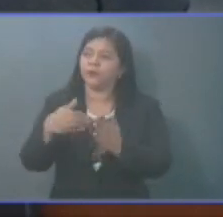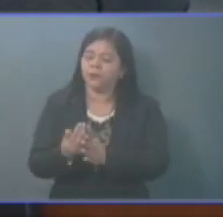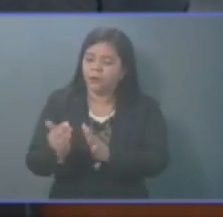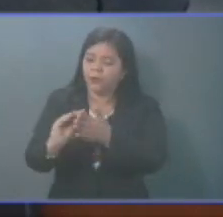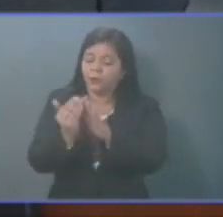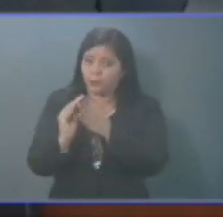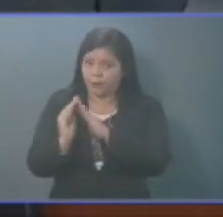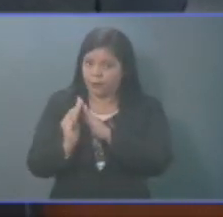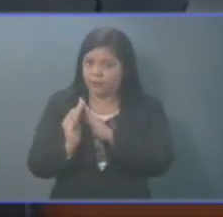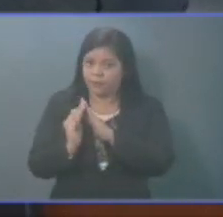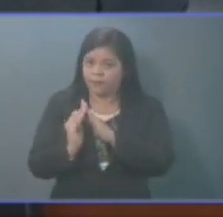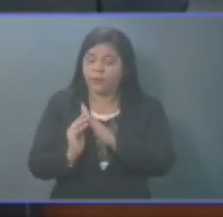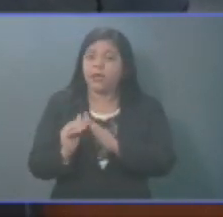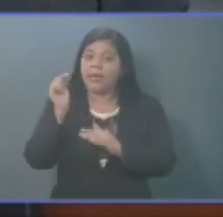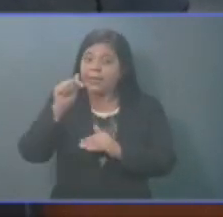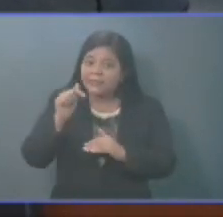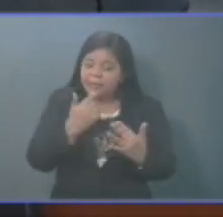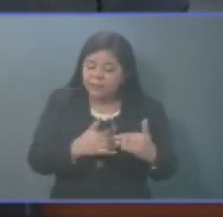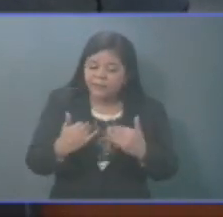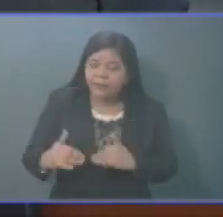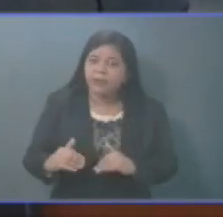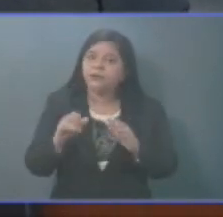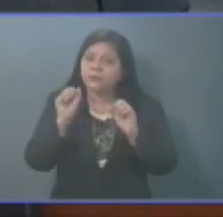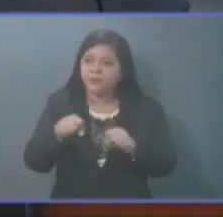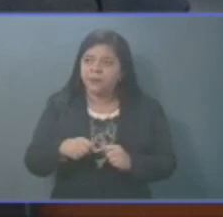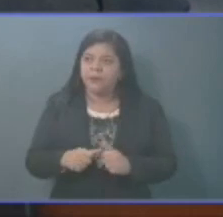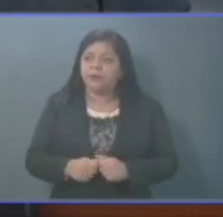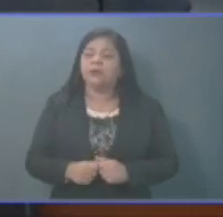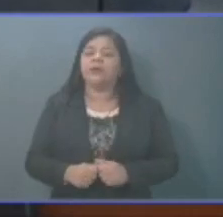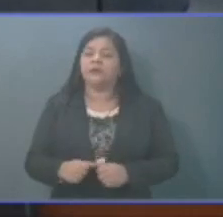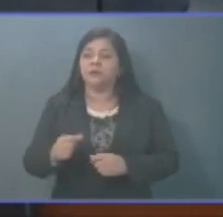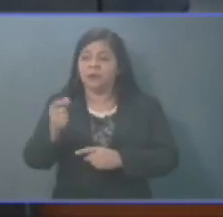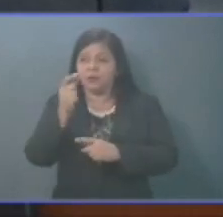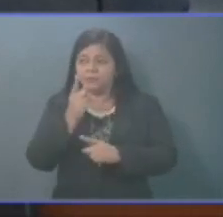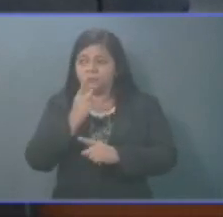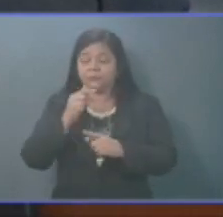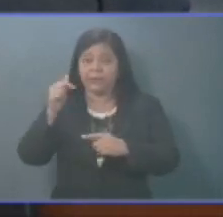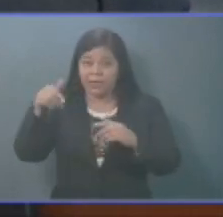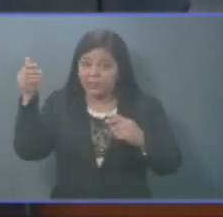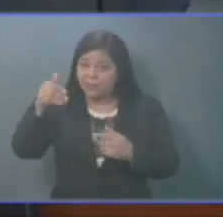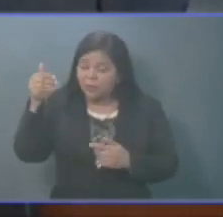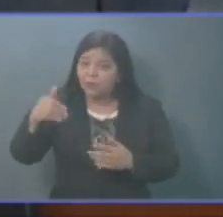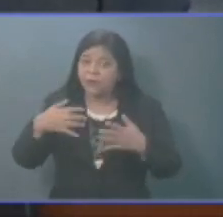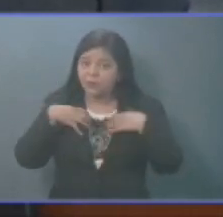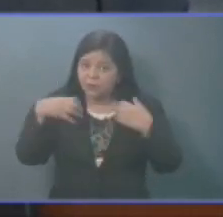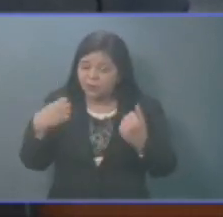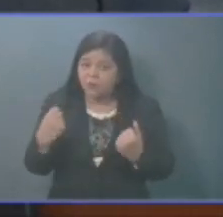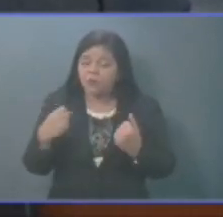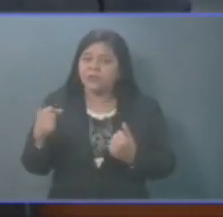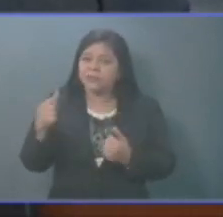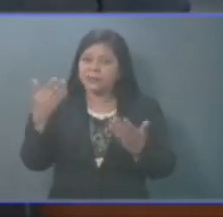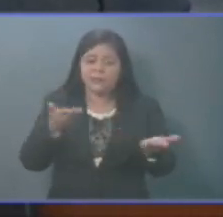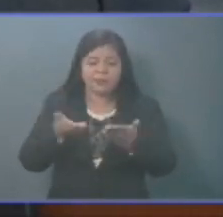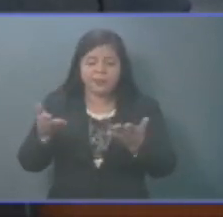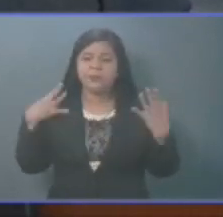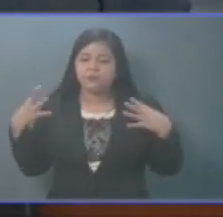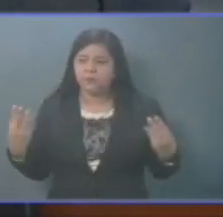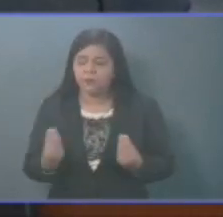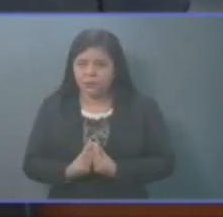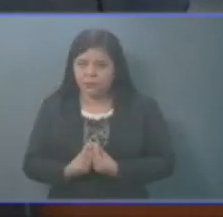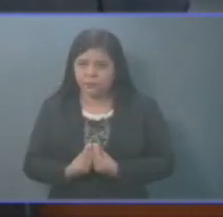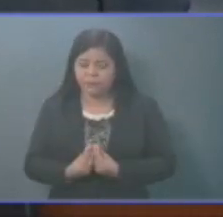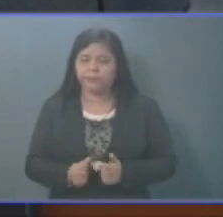comunidad. Dichas acciones incluyen áreas como la salud, educación, trabajo y servicios sociales, entre